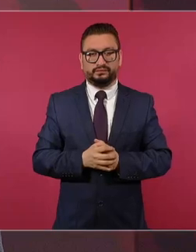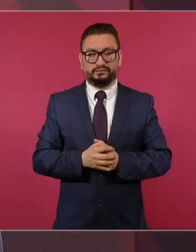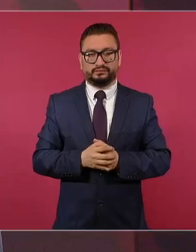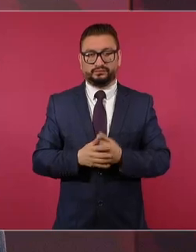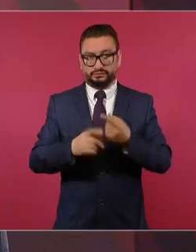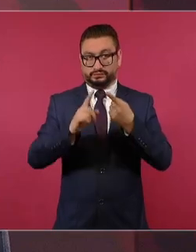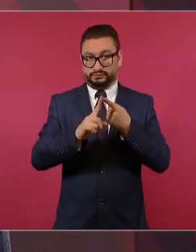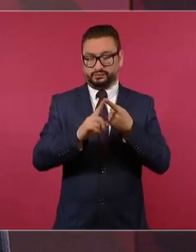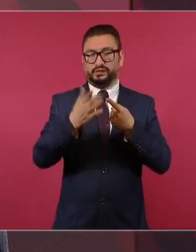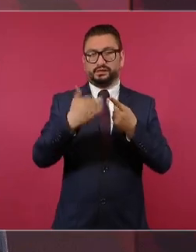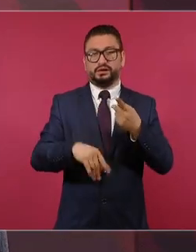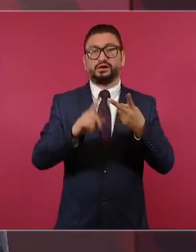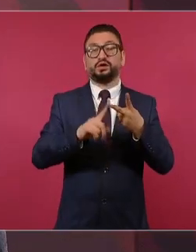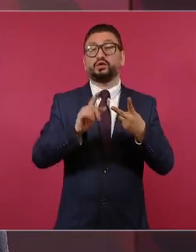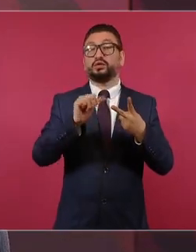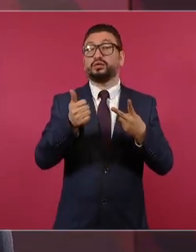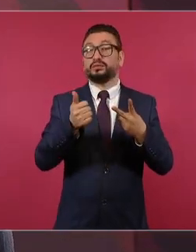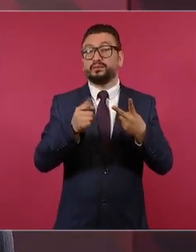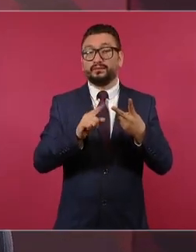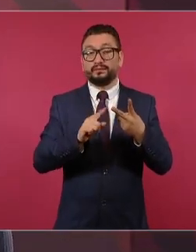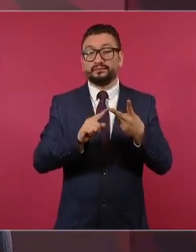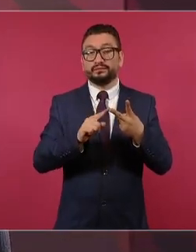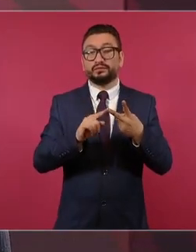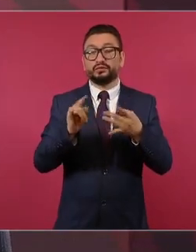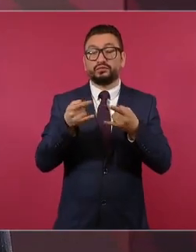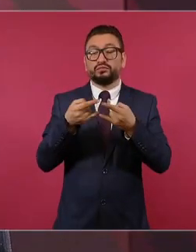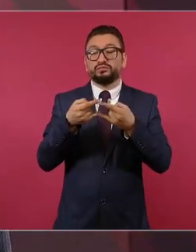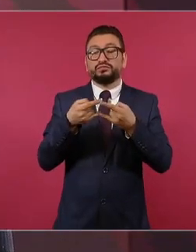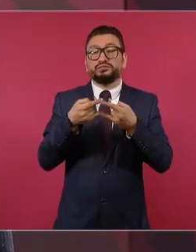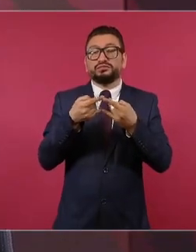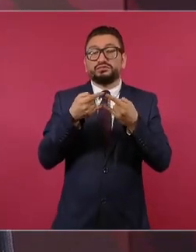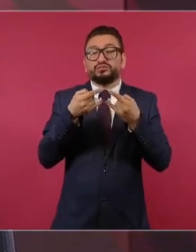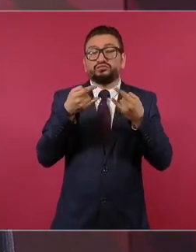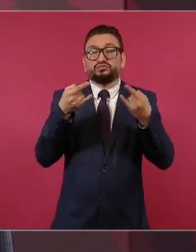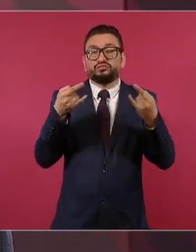y la historia fecunda